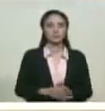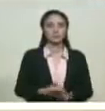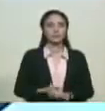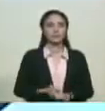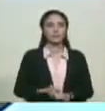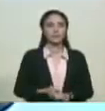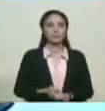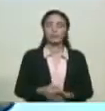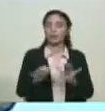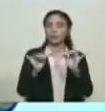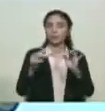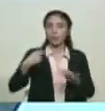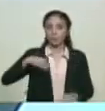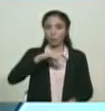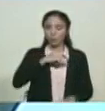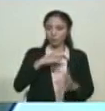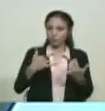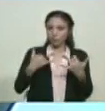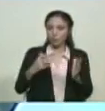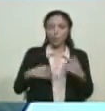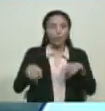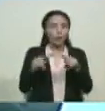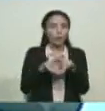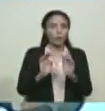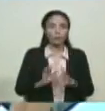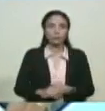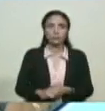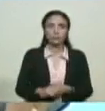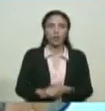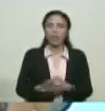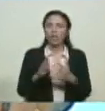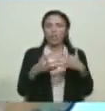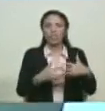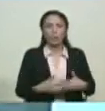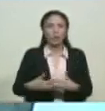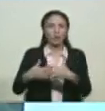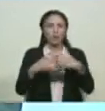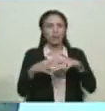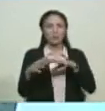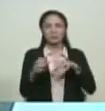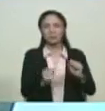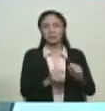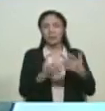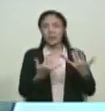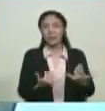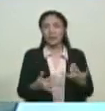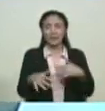Y así debemos ser nosotros. El imperialismo está